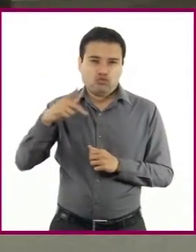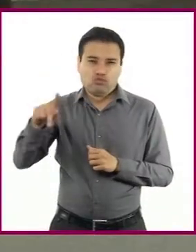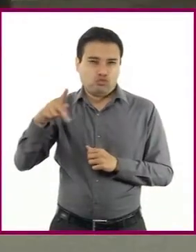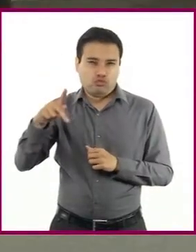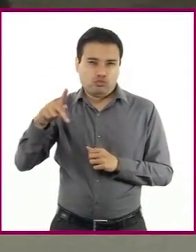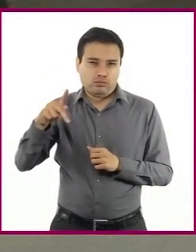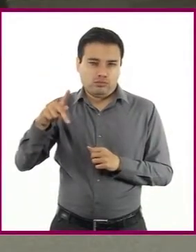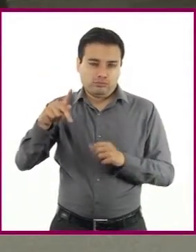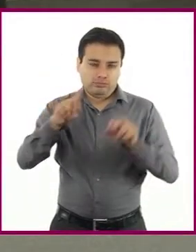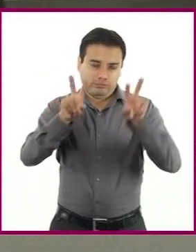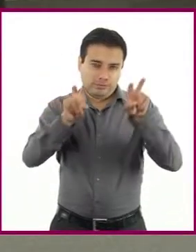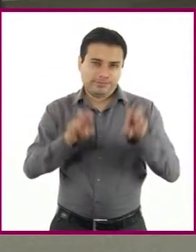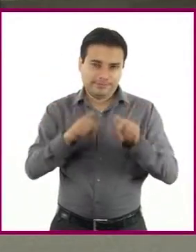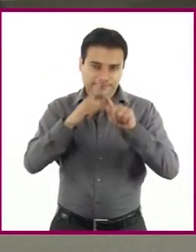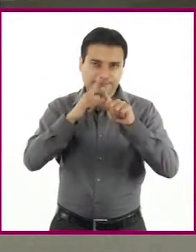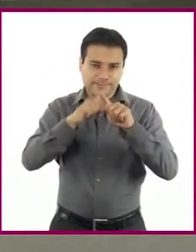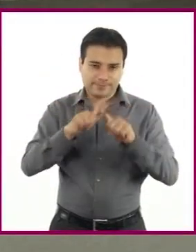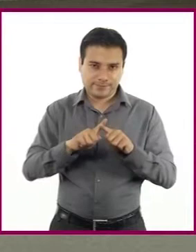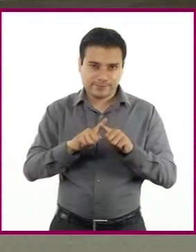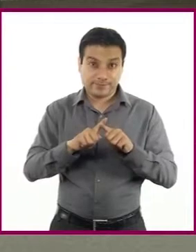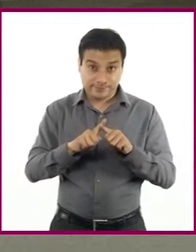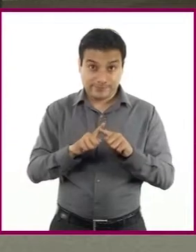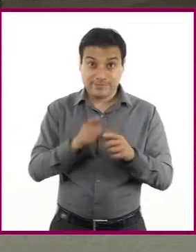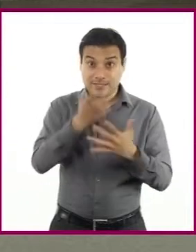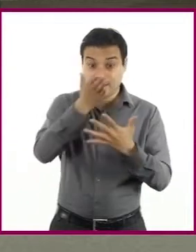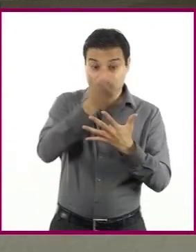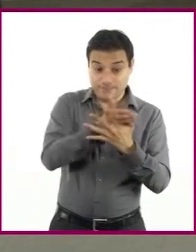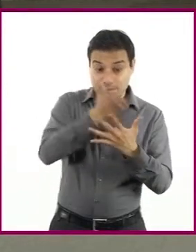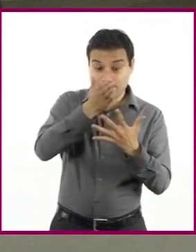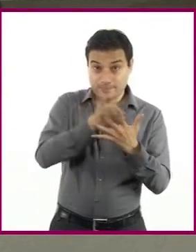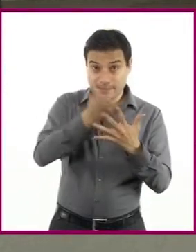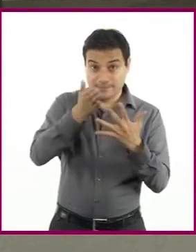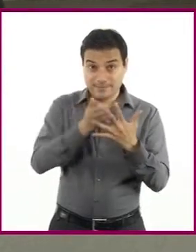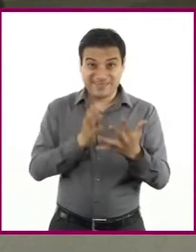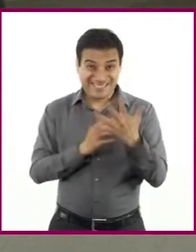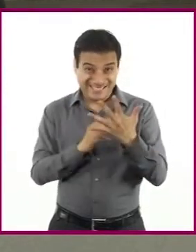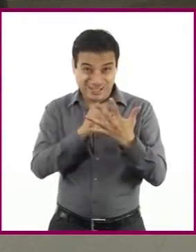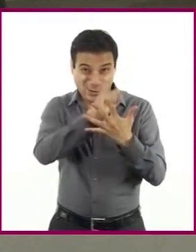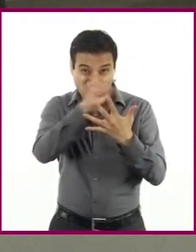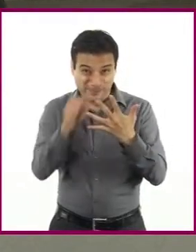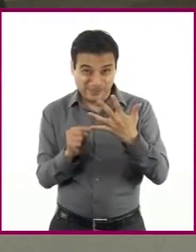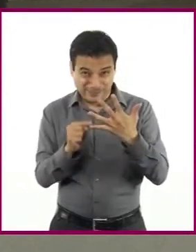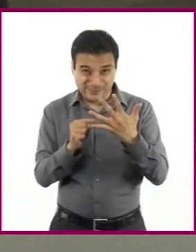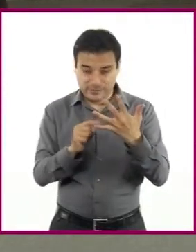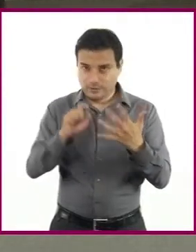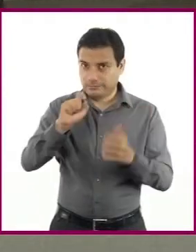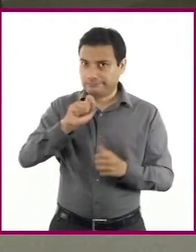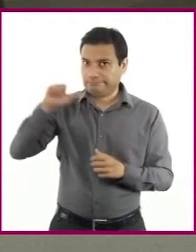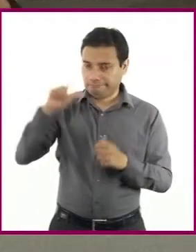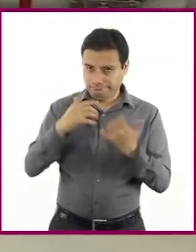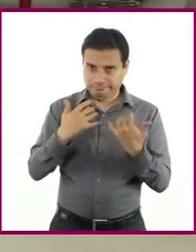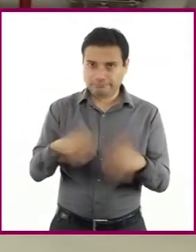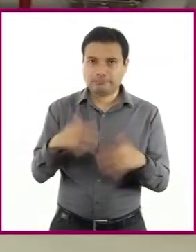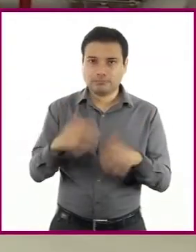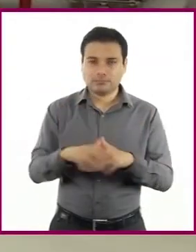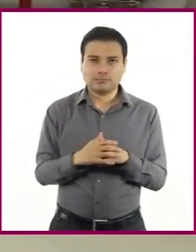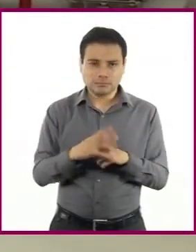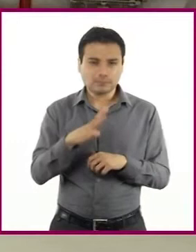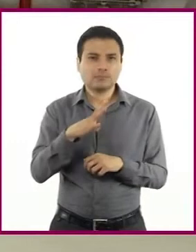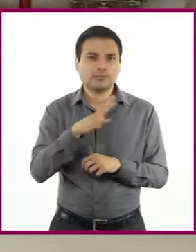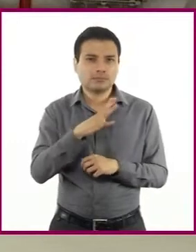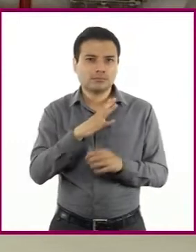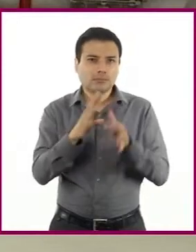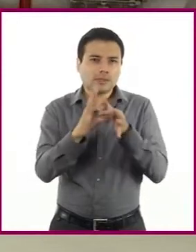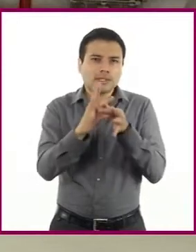especialización. Cada uno de los apartados descritos, abordados con rigor académico, contienen